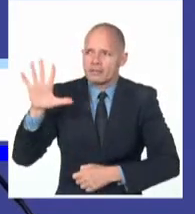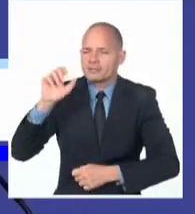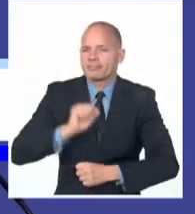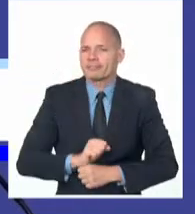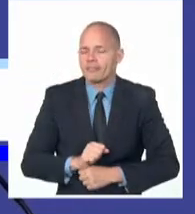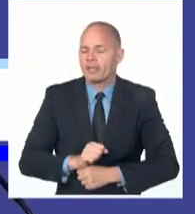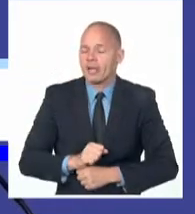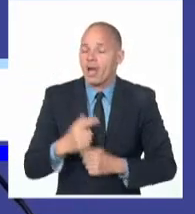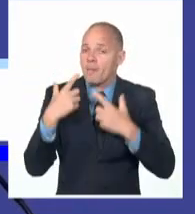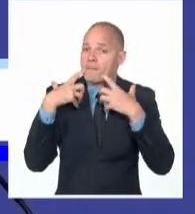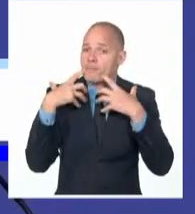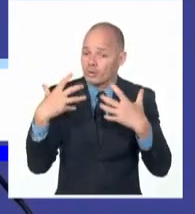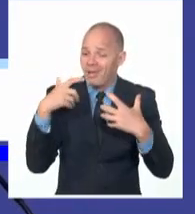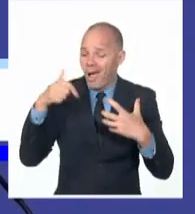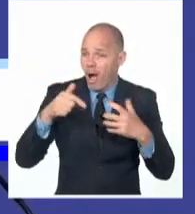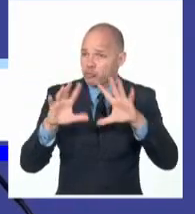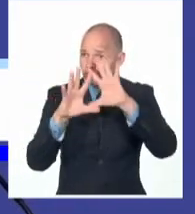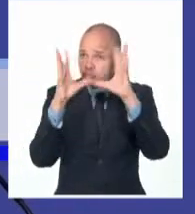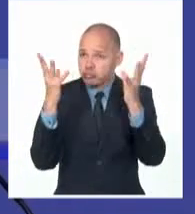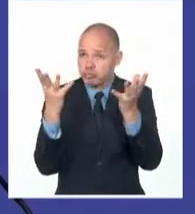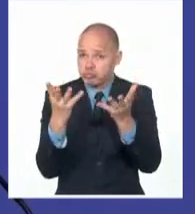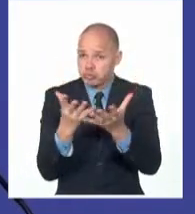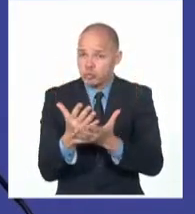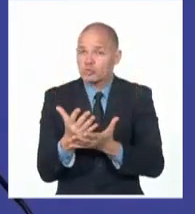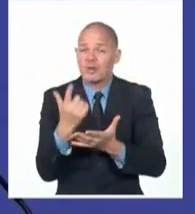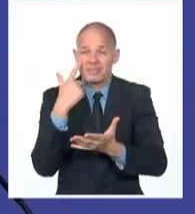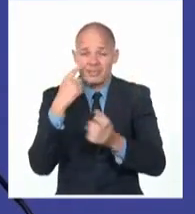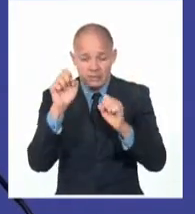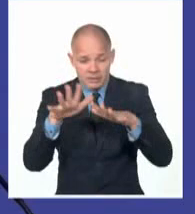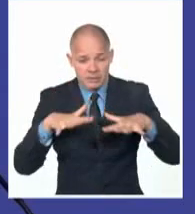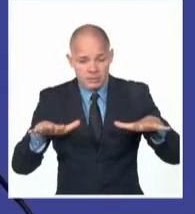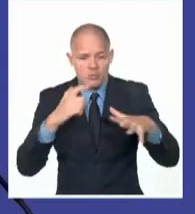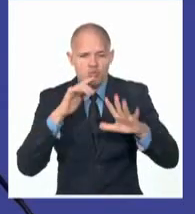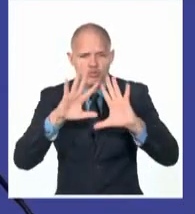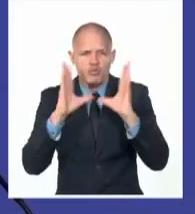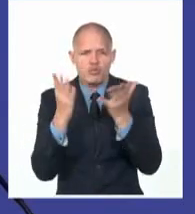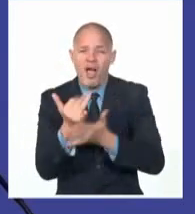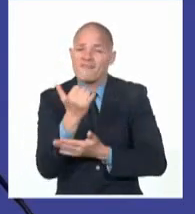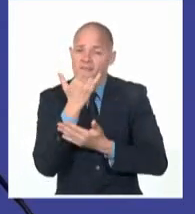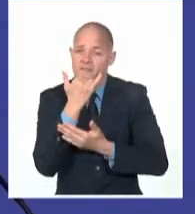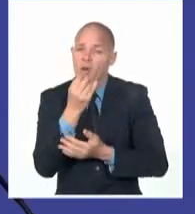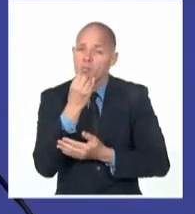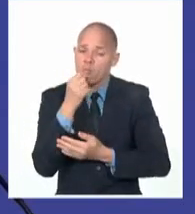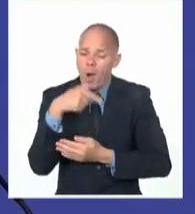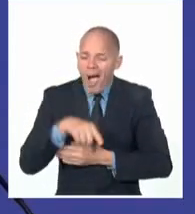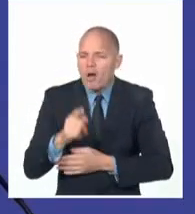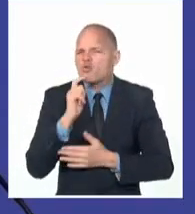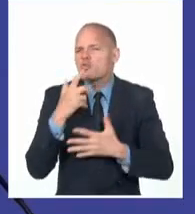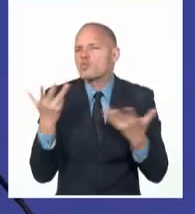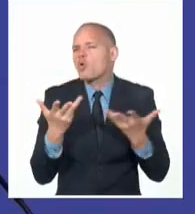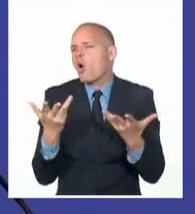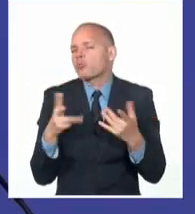actual situación internacional que impone complejos retos para nuestros países.